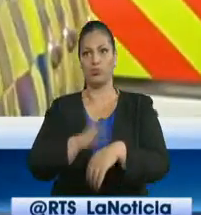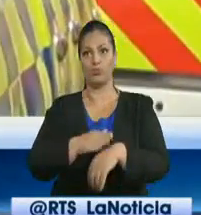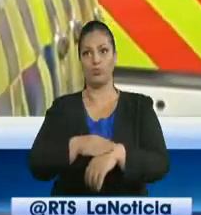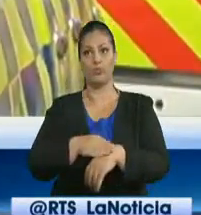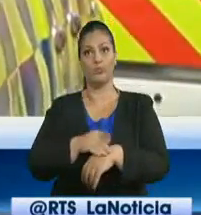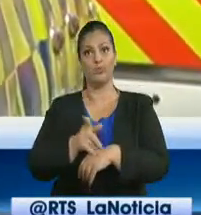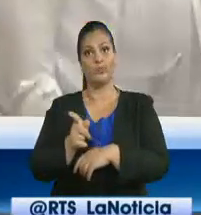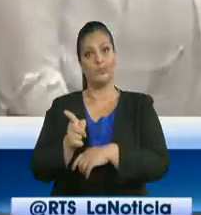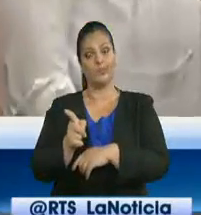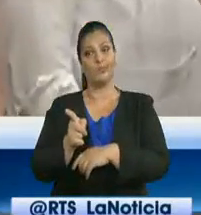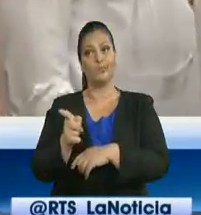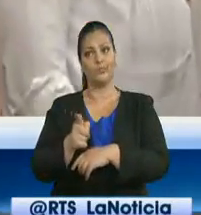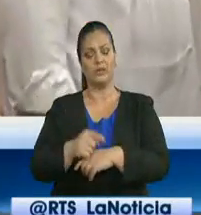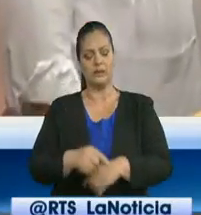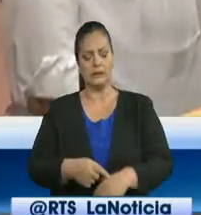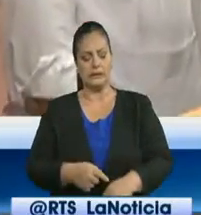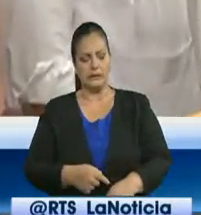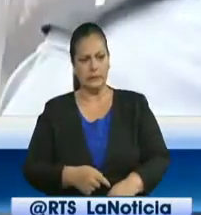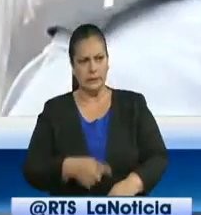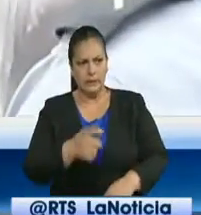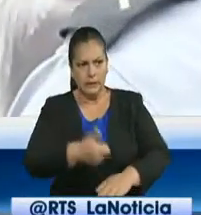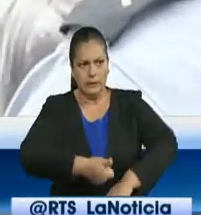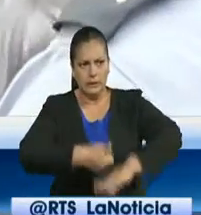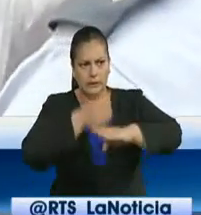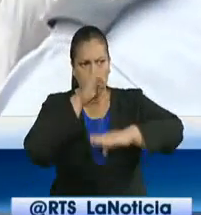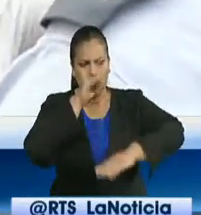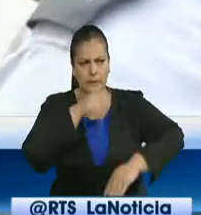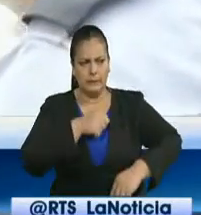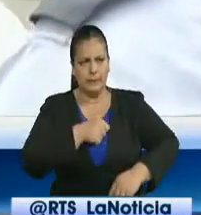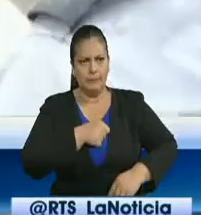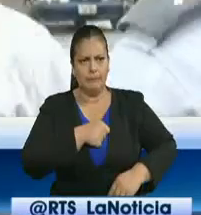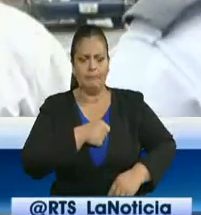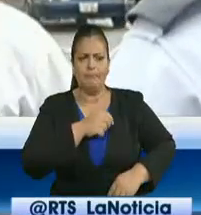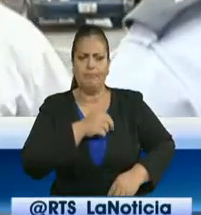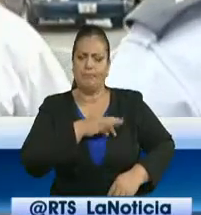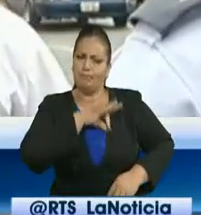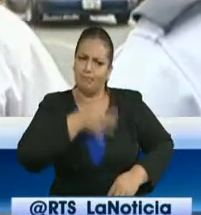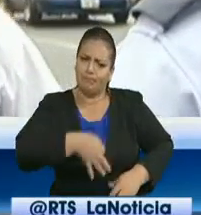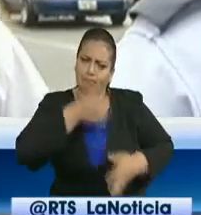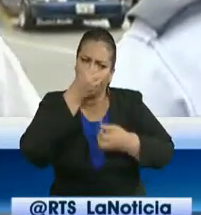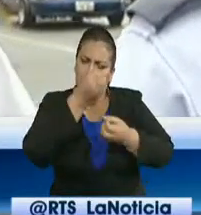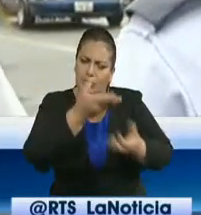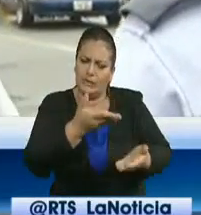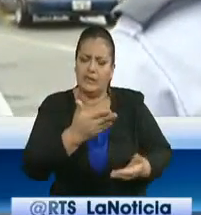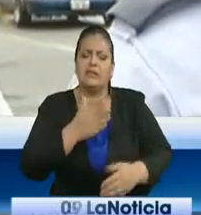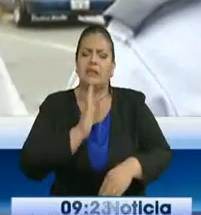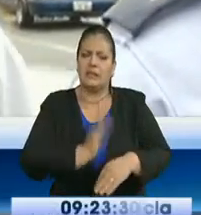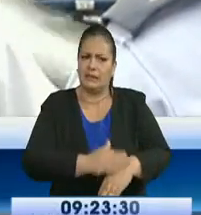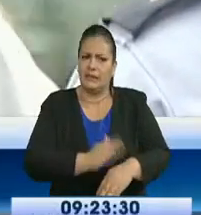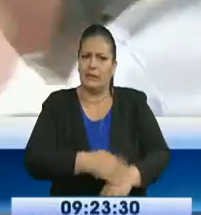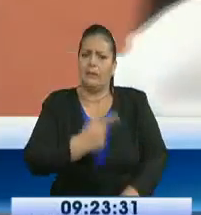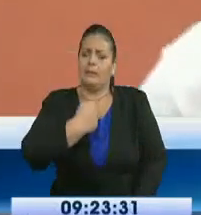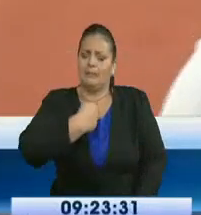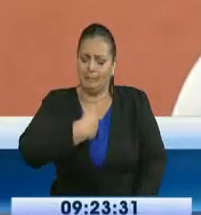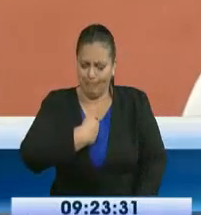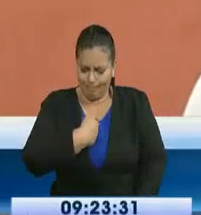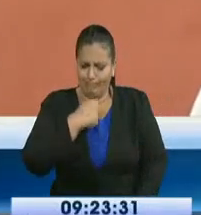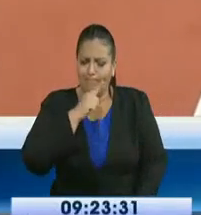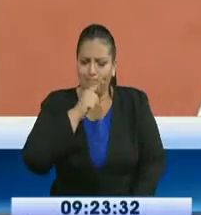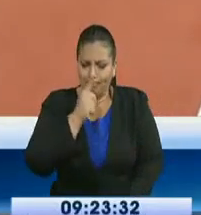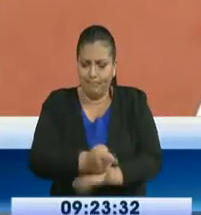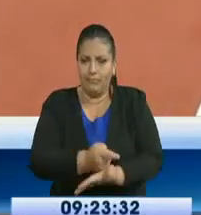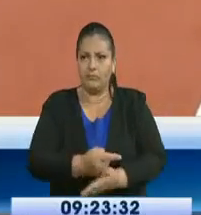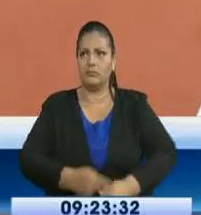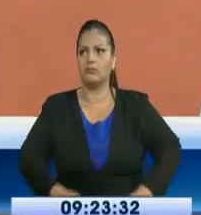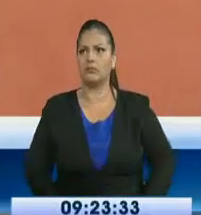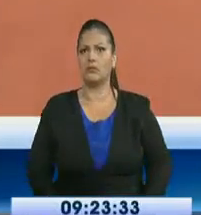tránsito, asumió la responsabilidad. Aunque el señor de rojo dice él, no le cogieron los frenos, entonces él admite la culpa. Qué miles de accidentes,